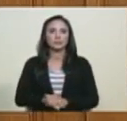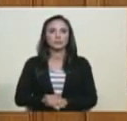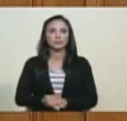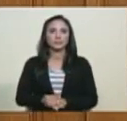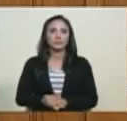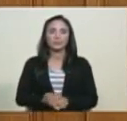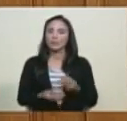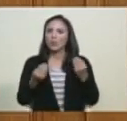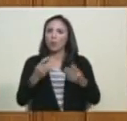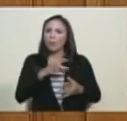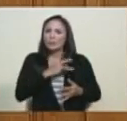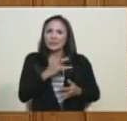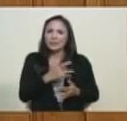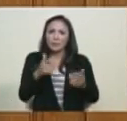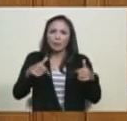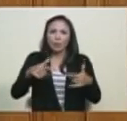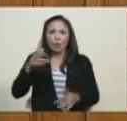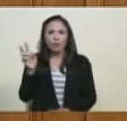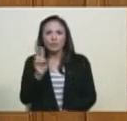¿Cómo estaría Venezuela hoy?